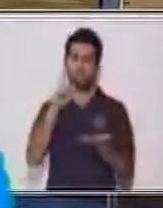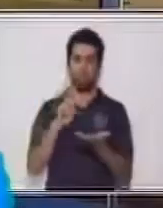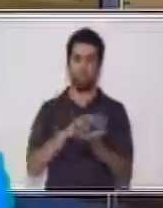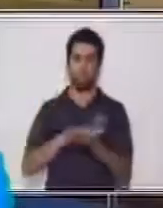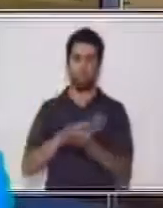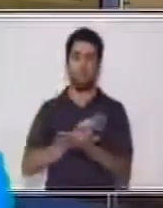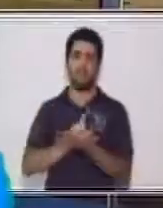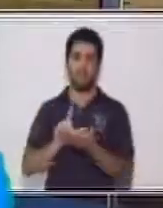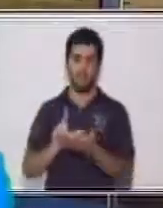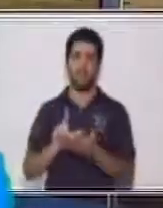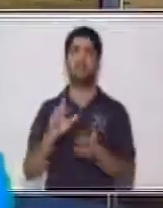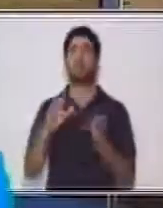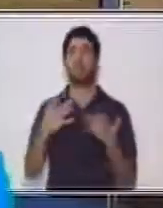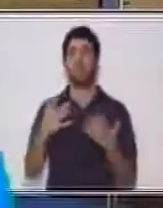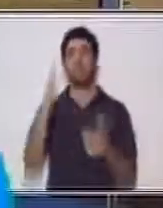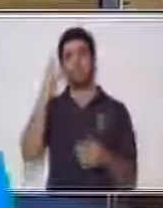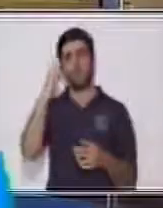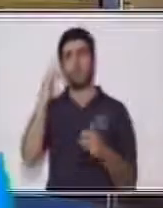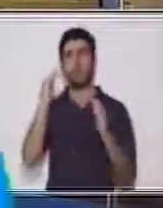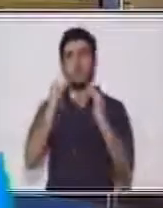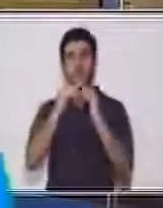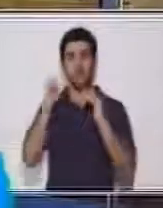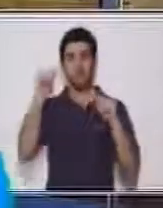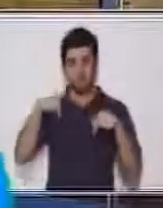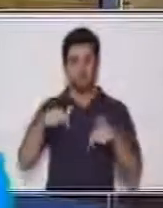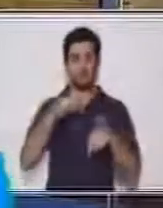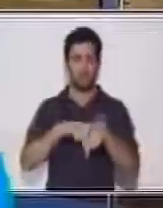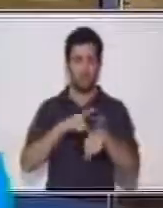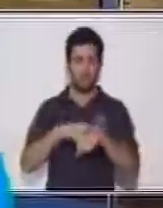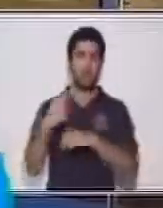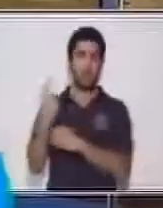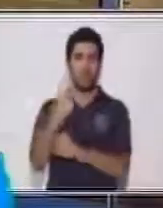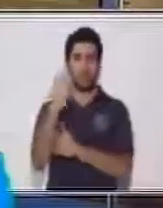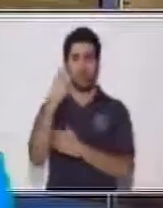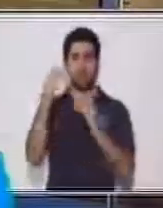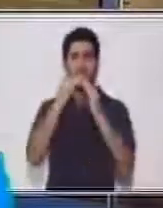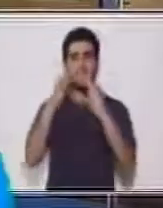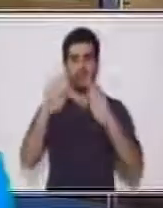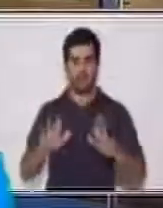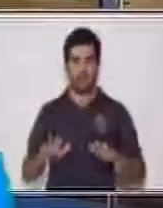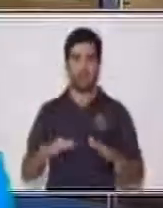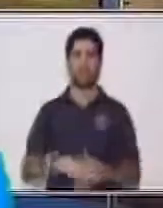tus manos. Y sobre todo, recuerda que en estos momentos es importante que te quedes en casa.